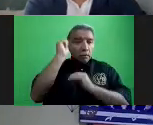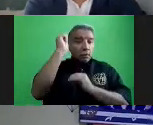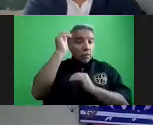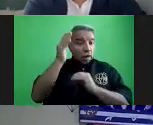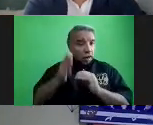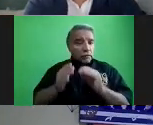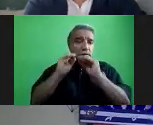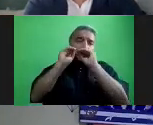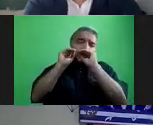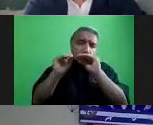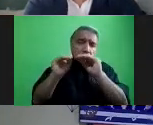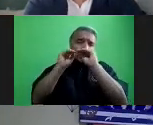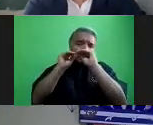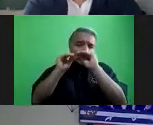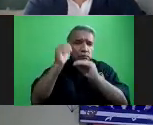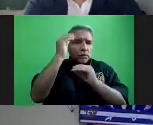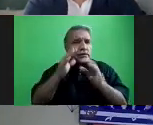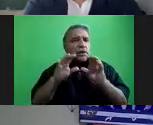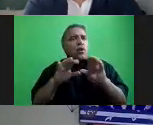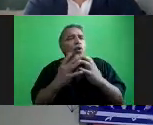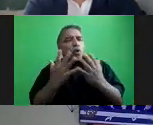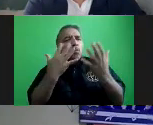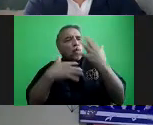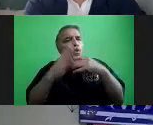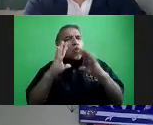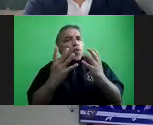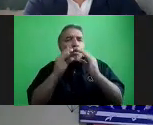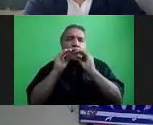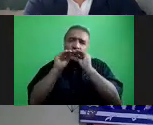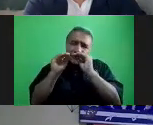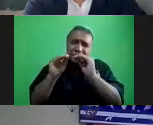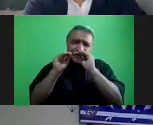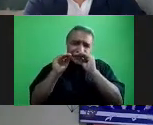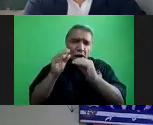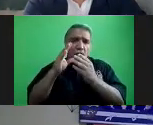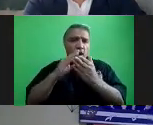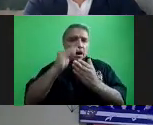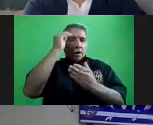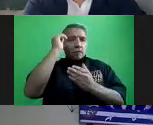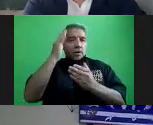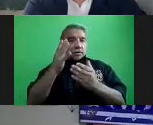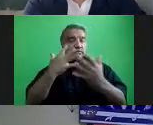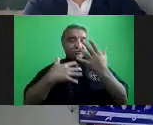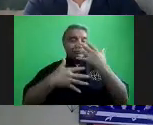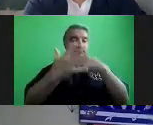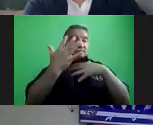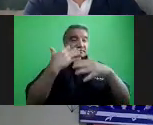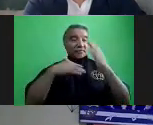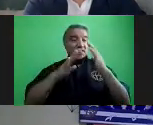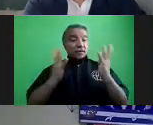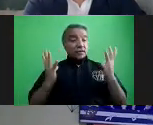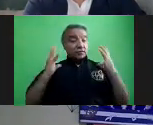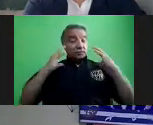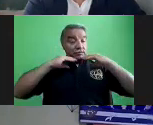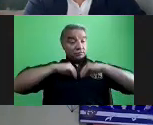Elisa Molina de Estal. Él quiere seguir enseñando cómo se comunican en lengua de